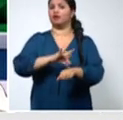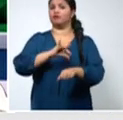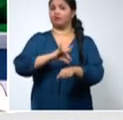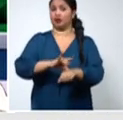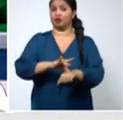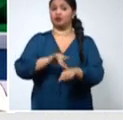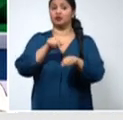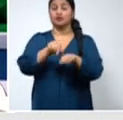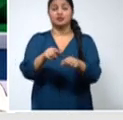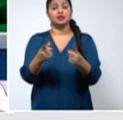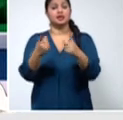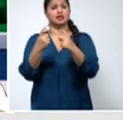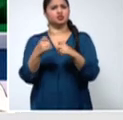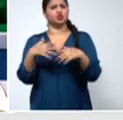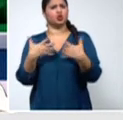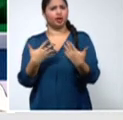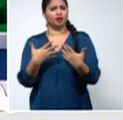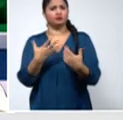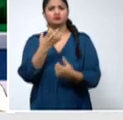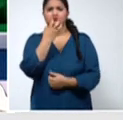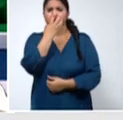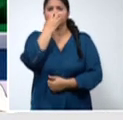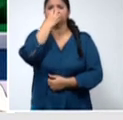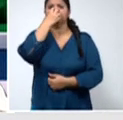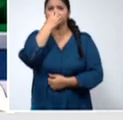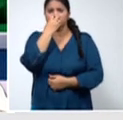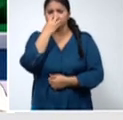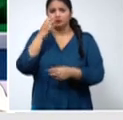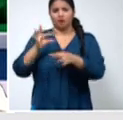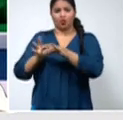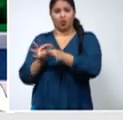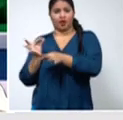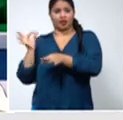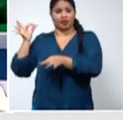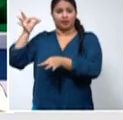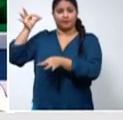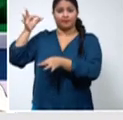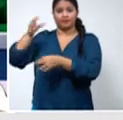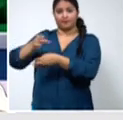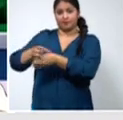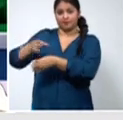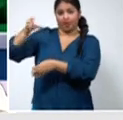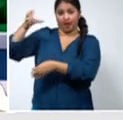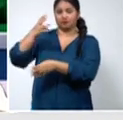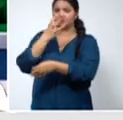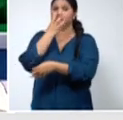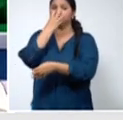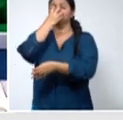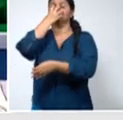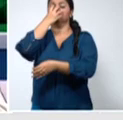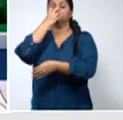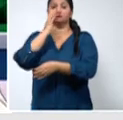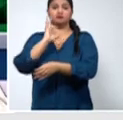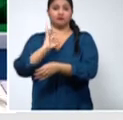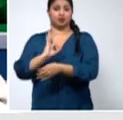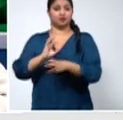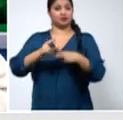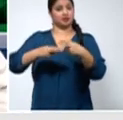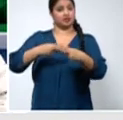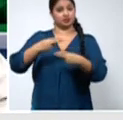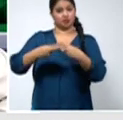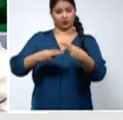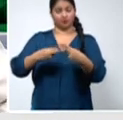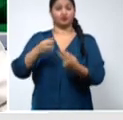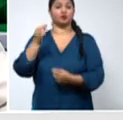necesario intubarla para ventilarla, para poderla ventilar. Y de esta forma presentó